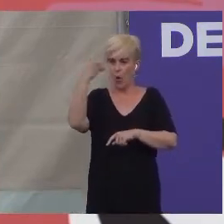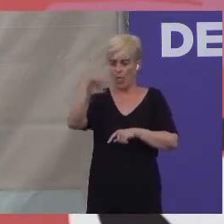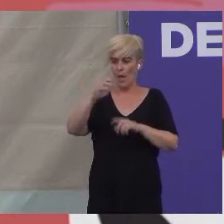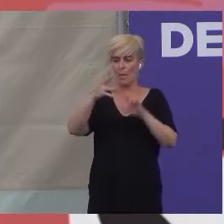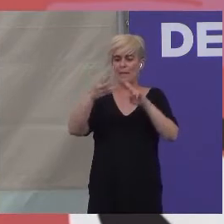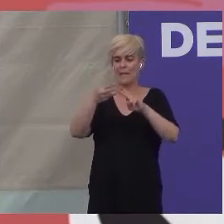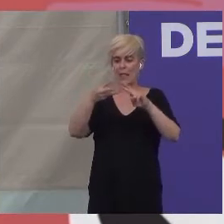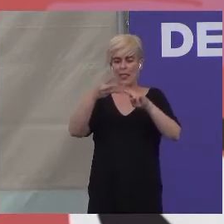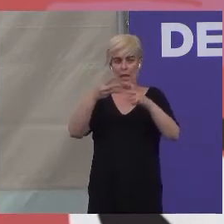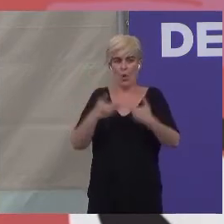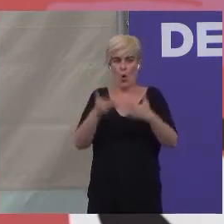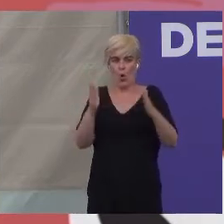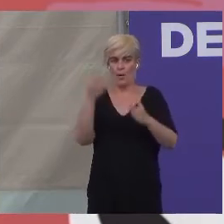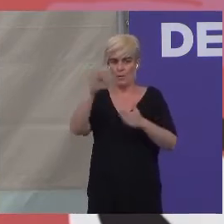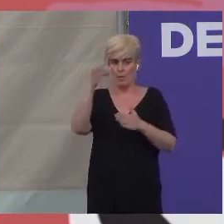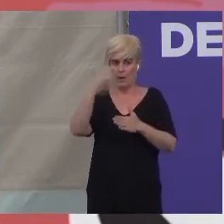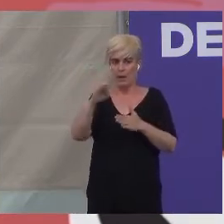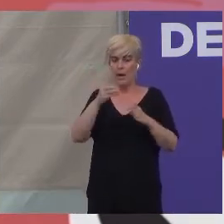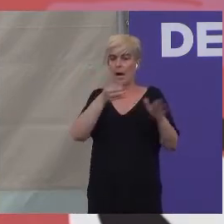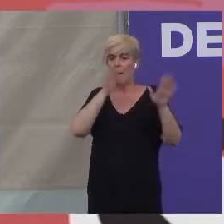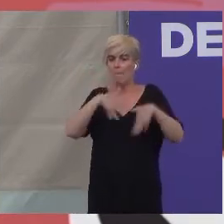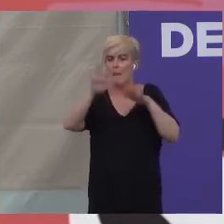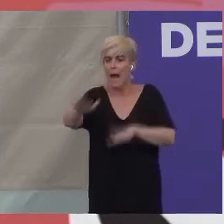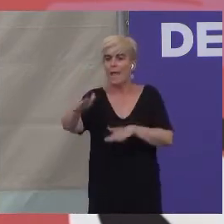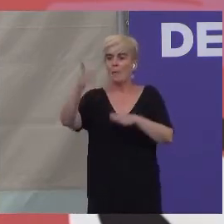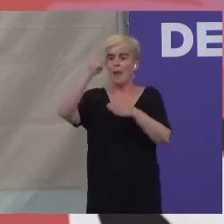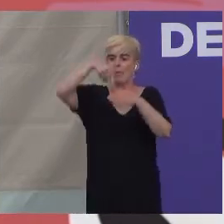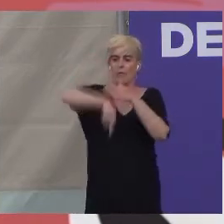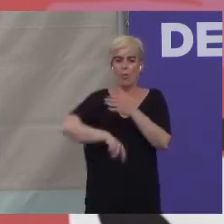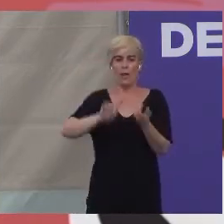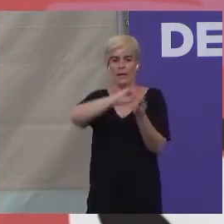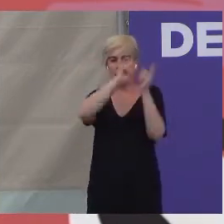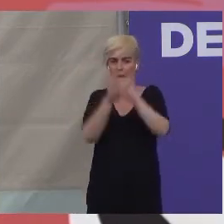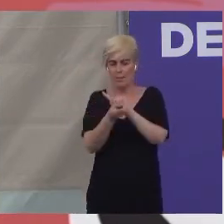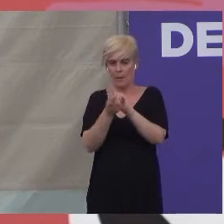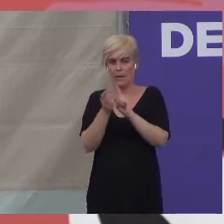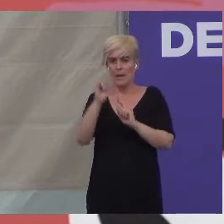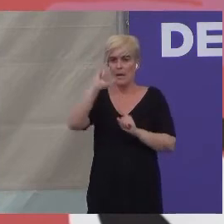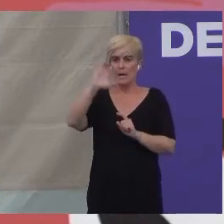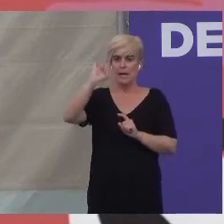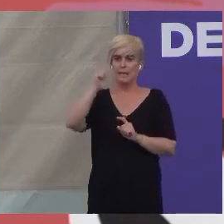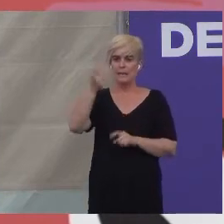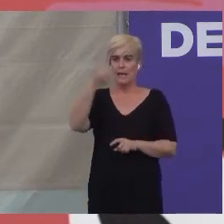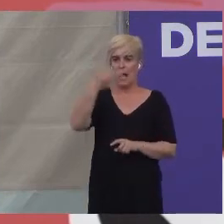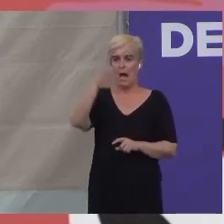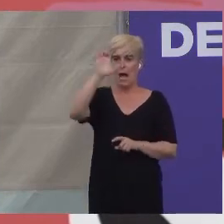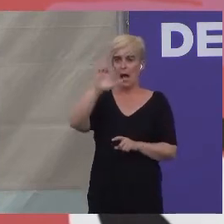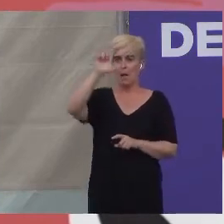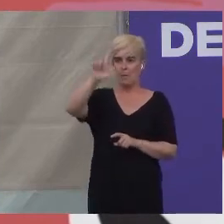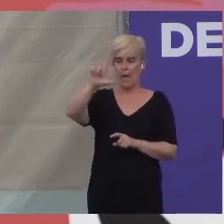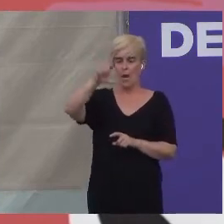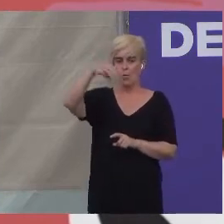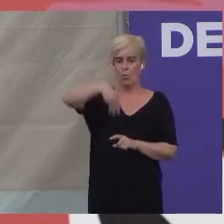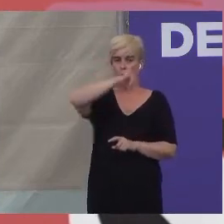Podem. Por una marea para aprofundir el cambio van a hablar Isabel Muñoz, Óscar